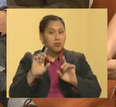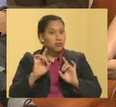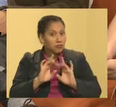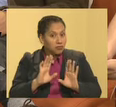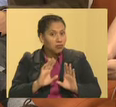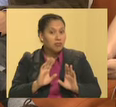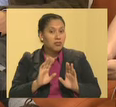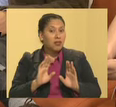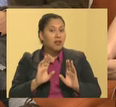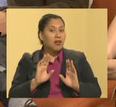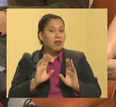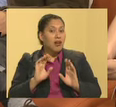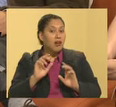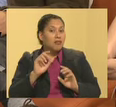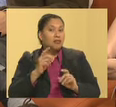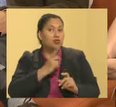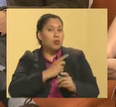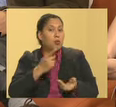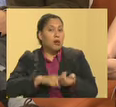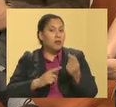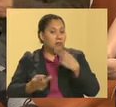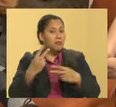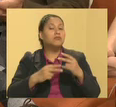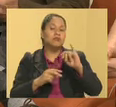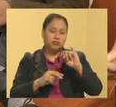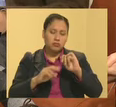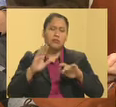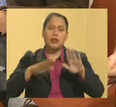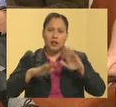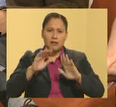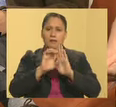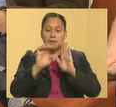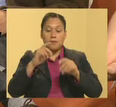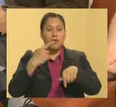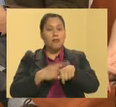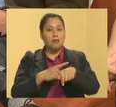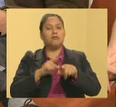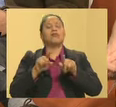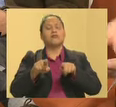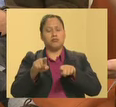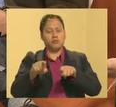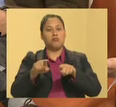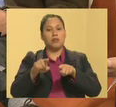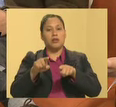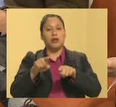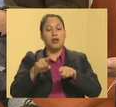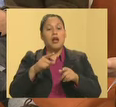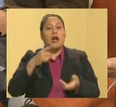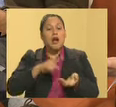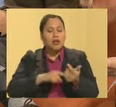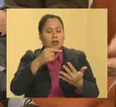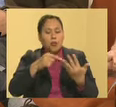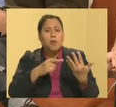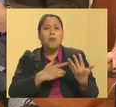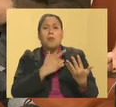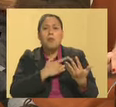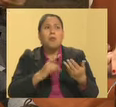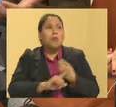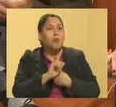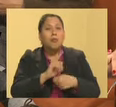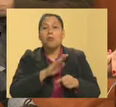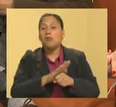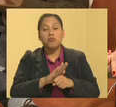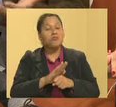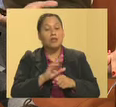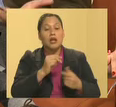repente sin nada? Sí, en ocasiones la enfermedad se desencadena sin alguna causa identificada. Puede afectar a